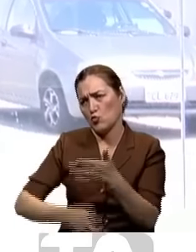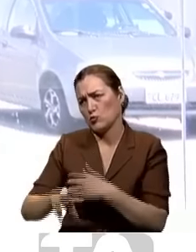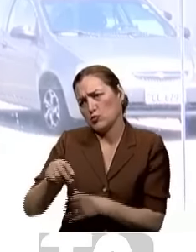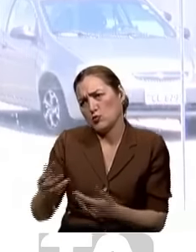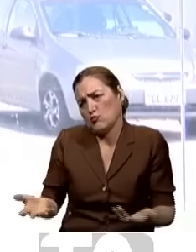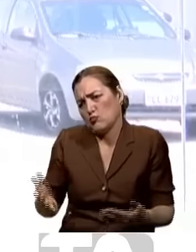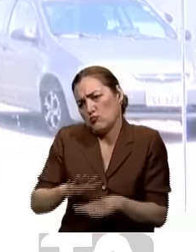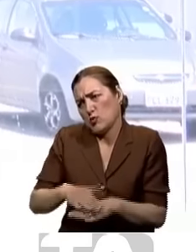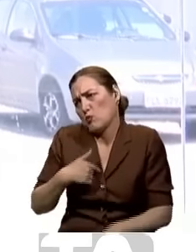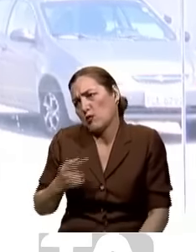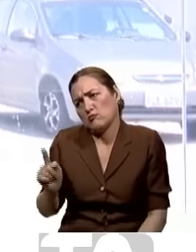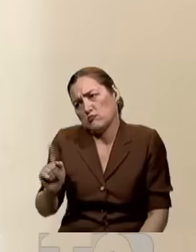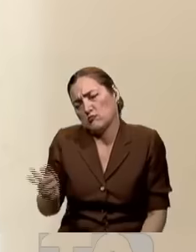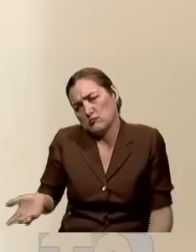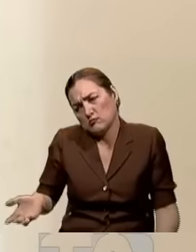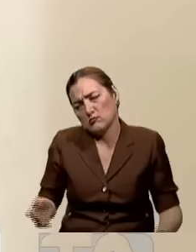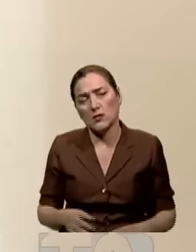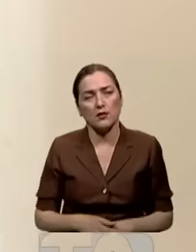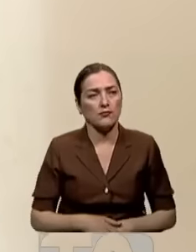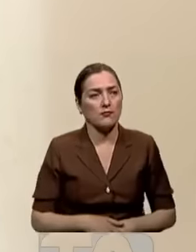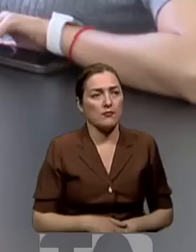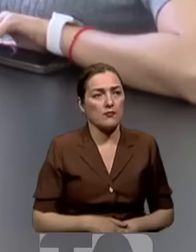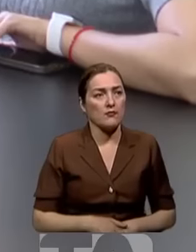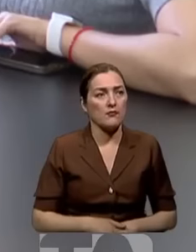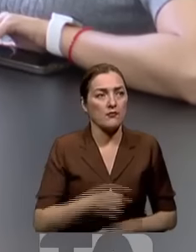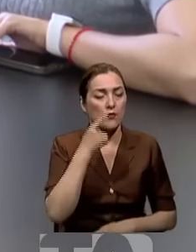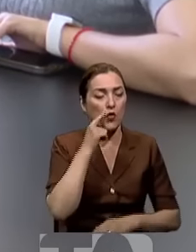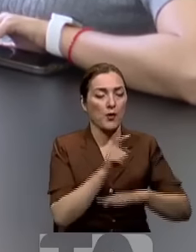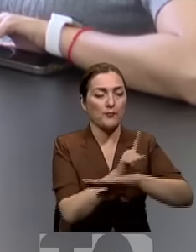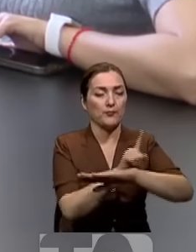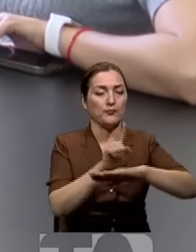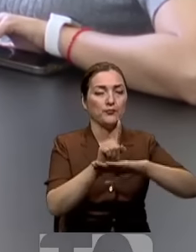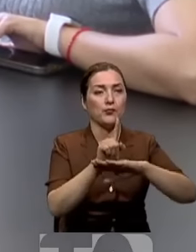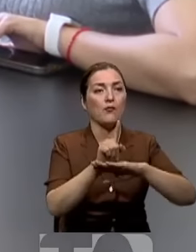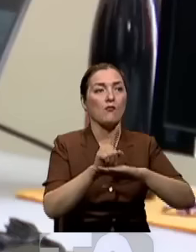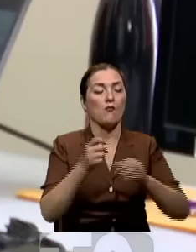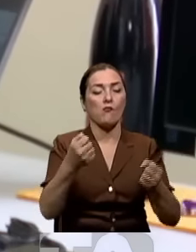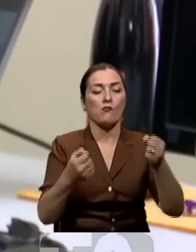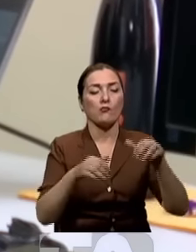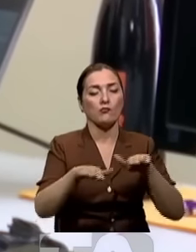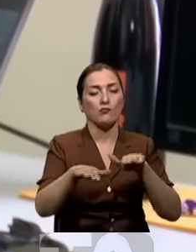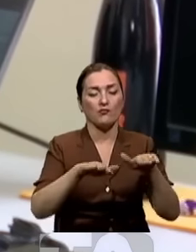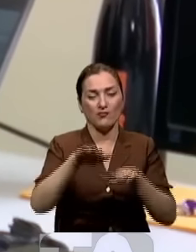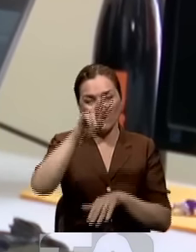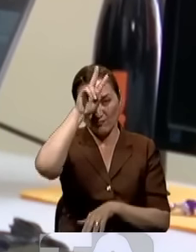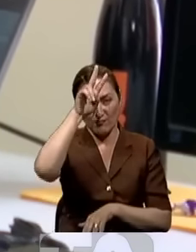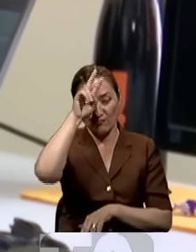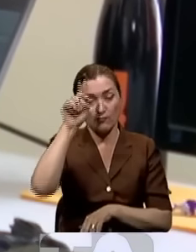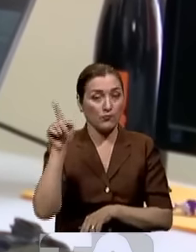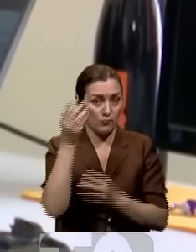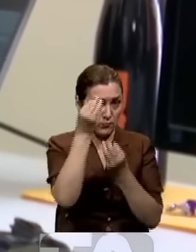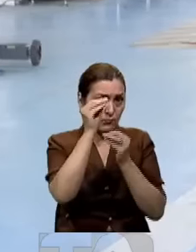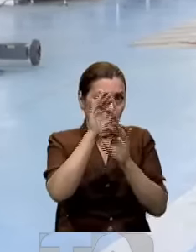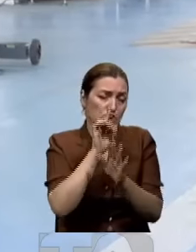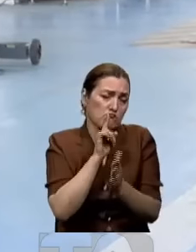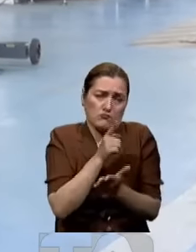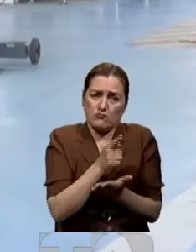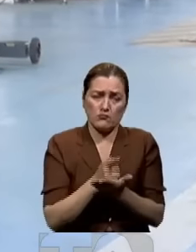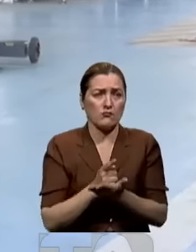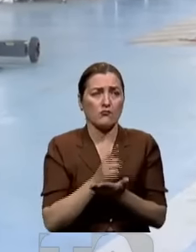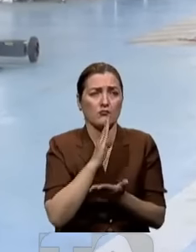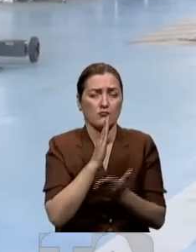multen, más que todo eso. Fuad Tutillo, director de Movilidad y Transporte de Rumiñahui, señaló que efectivamente